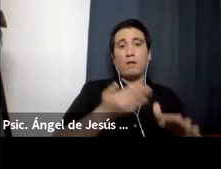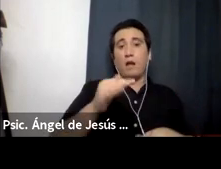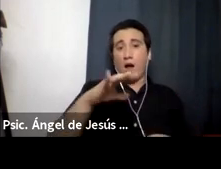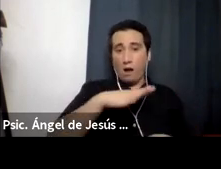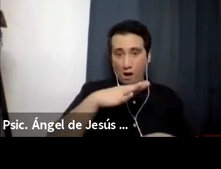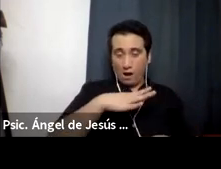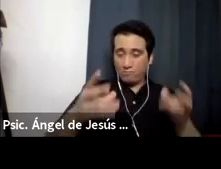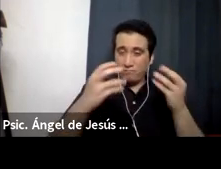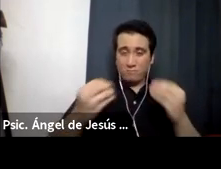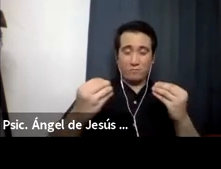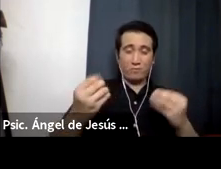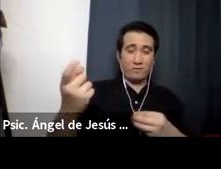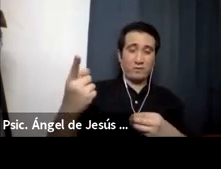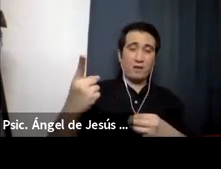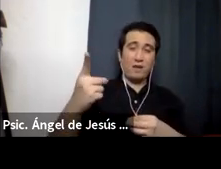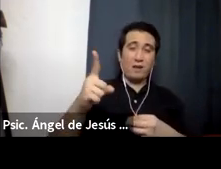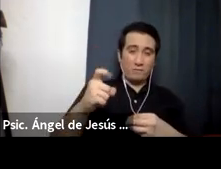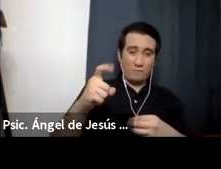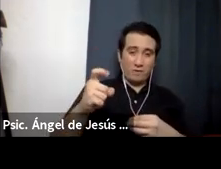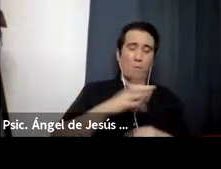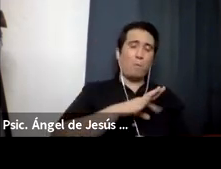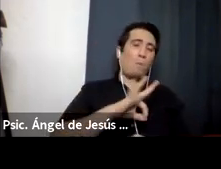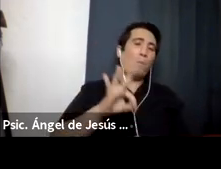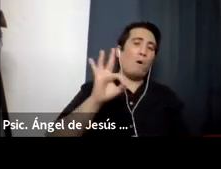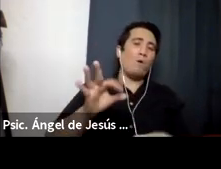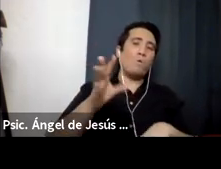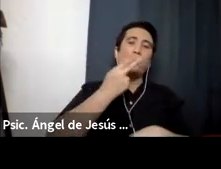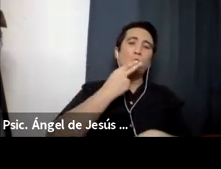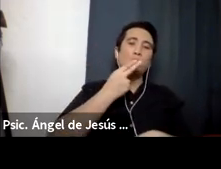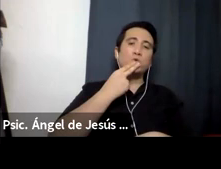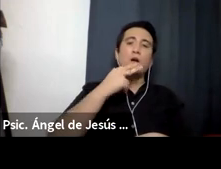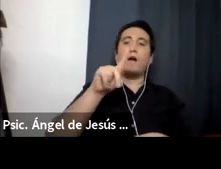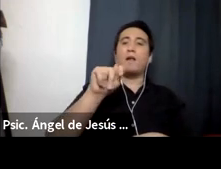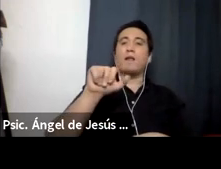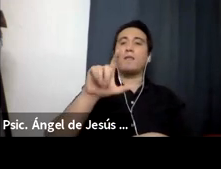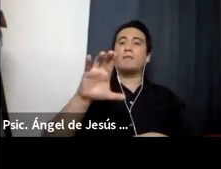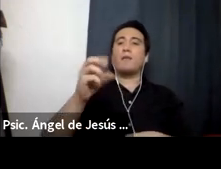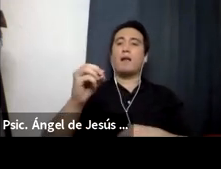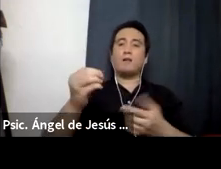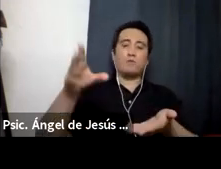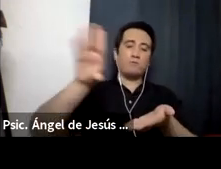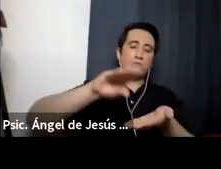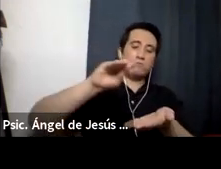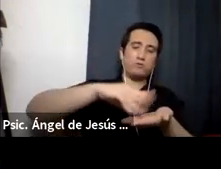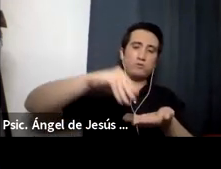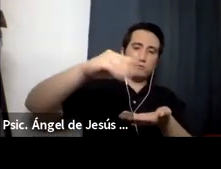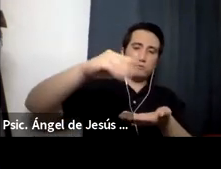humedad, pudiera yo aplicar un poco de talco entre los deditos, ¿no? Pero nunca crema.